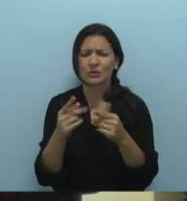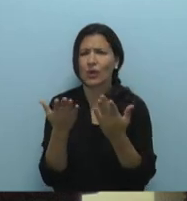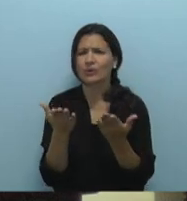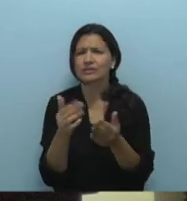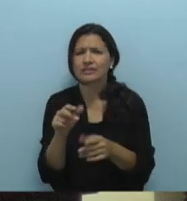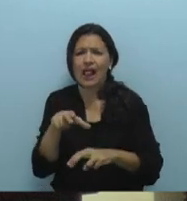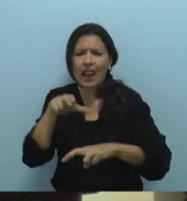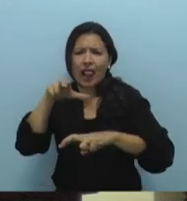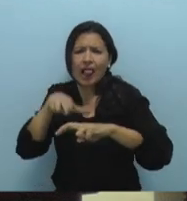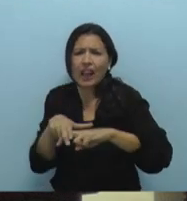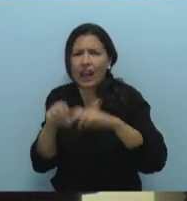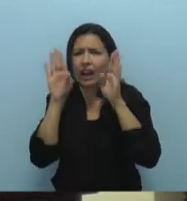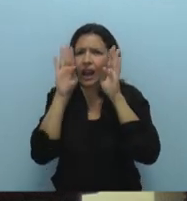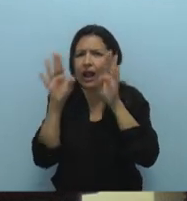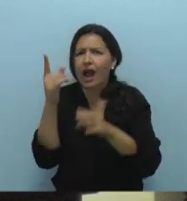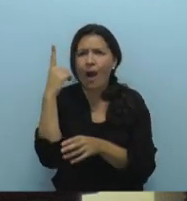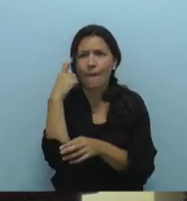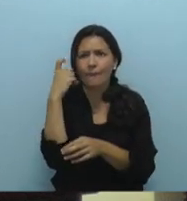como otro que sí las tiene.